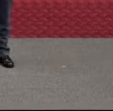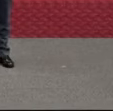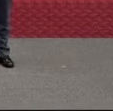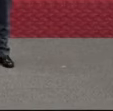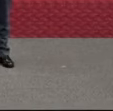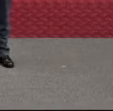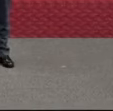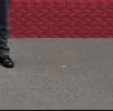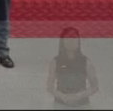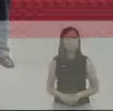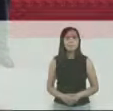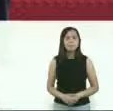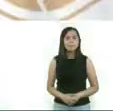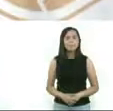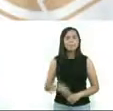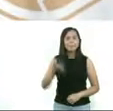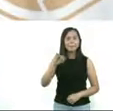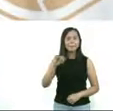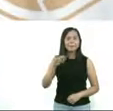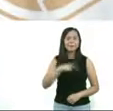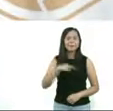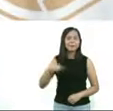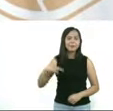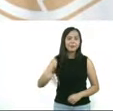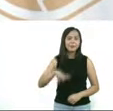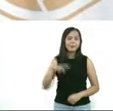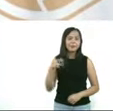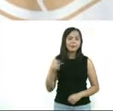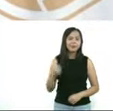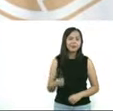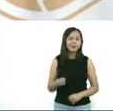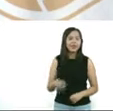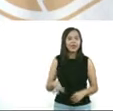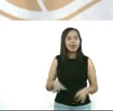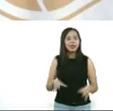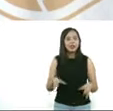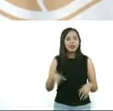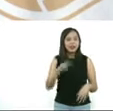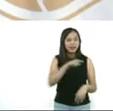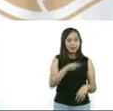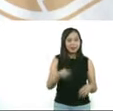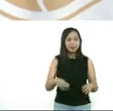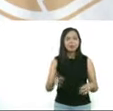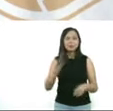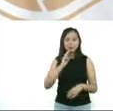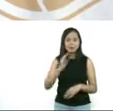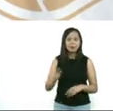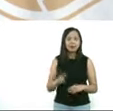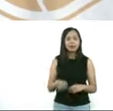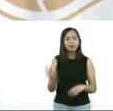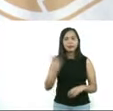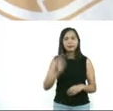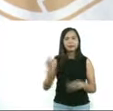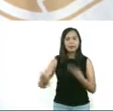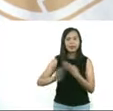Sí, vamos a tratar de hacer ahí para que algunas contestaremos cuando haya bots, pues evidentemente